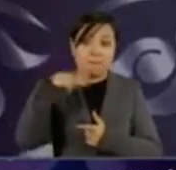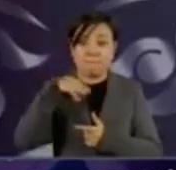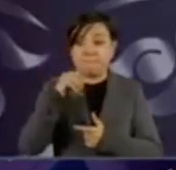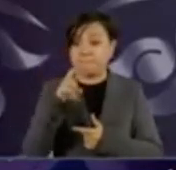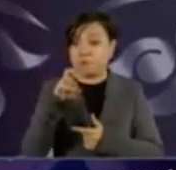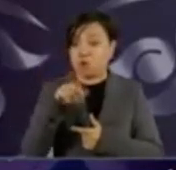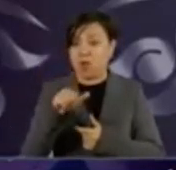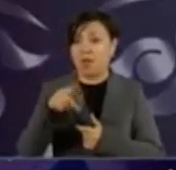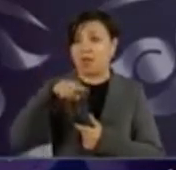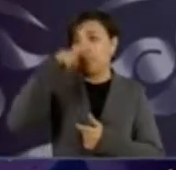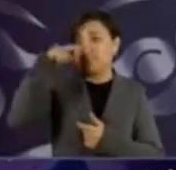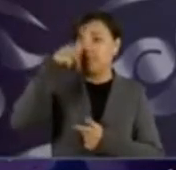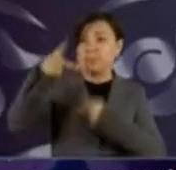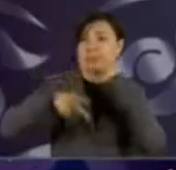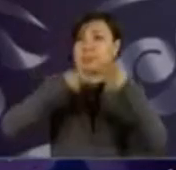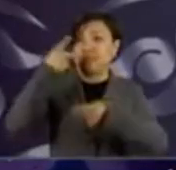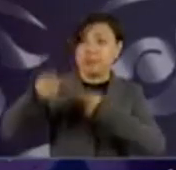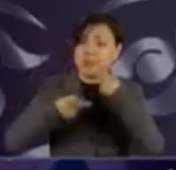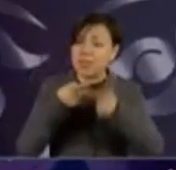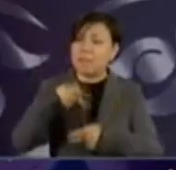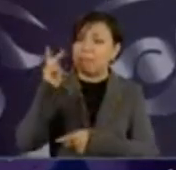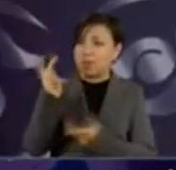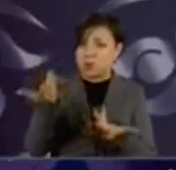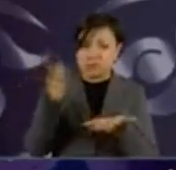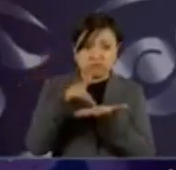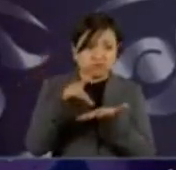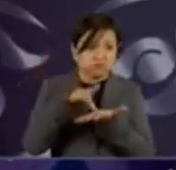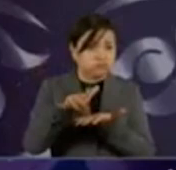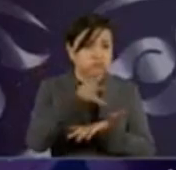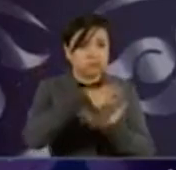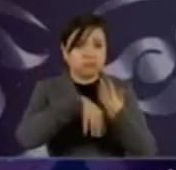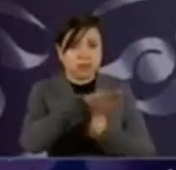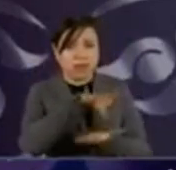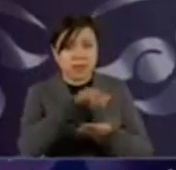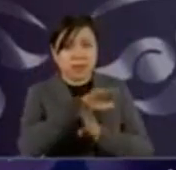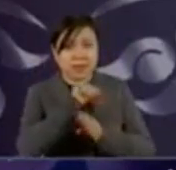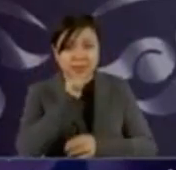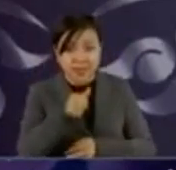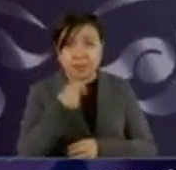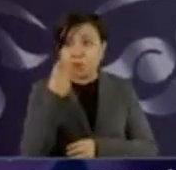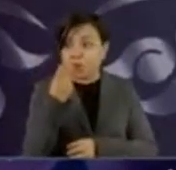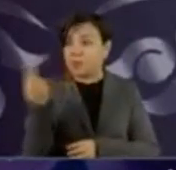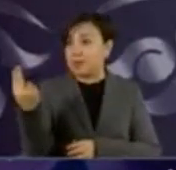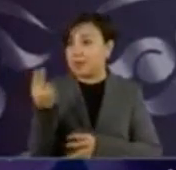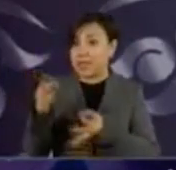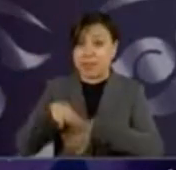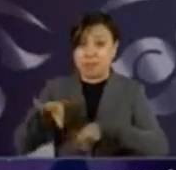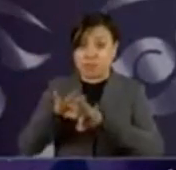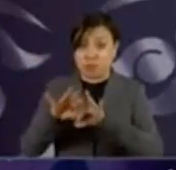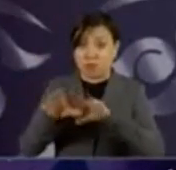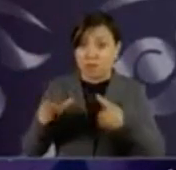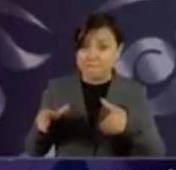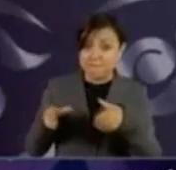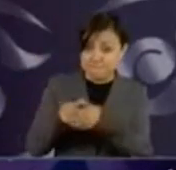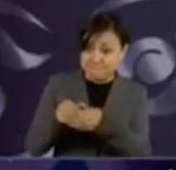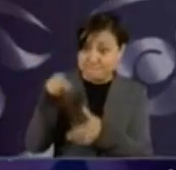población como sí lo podrían hacer. Por eso necesitamos, a través de un instrumento